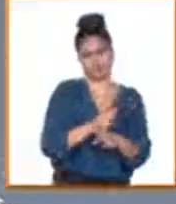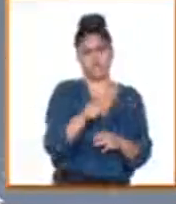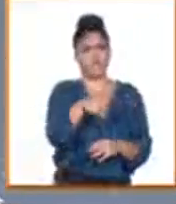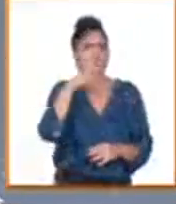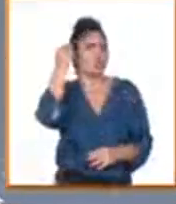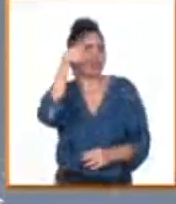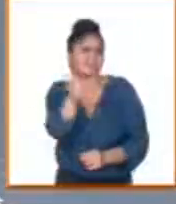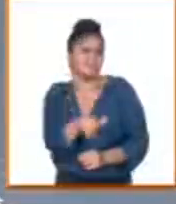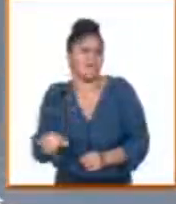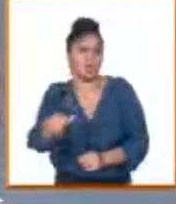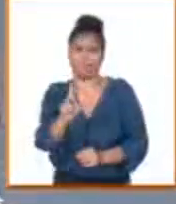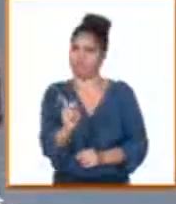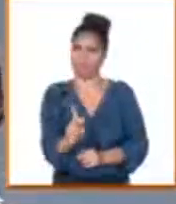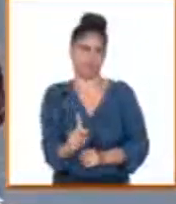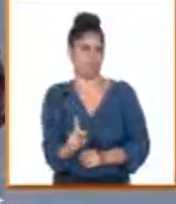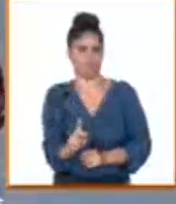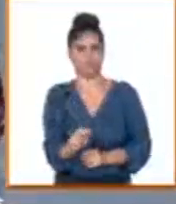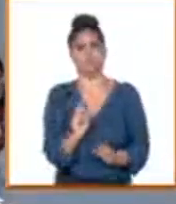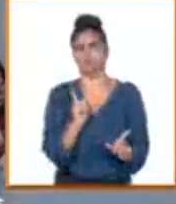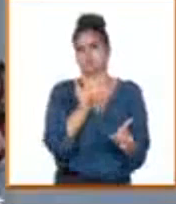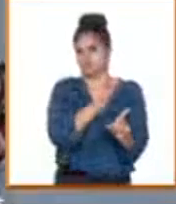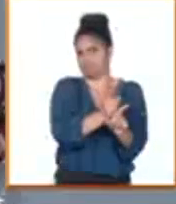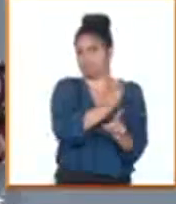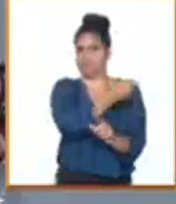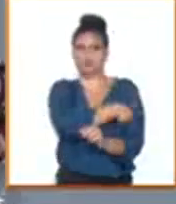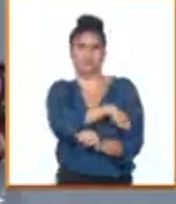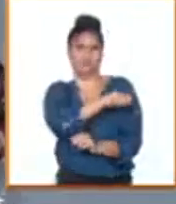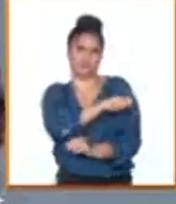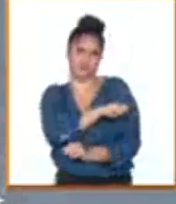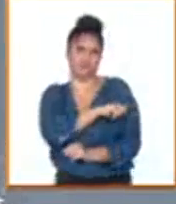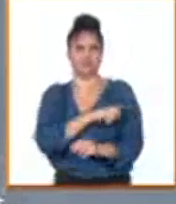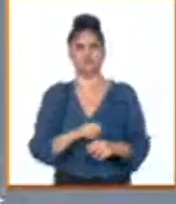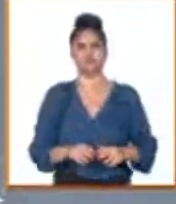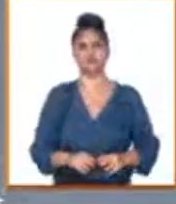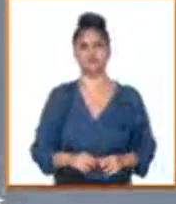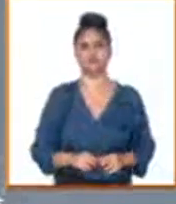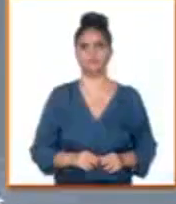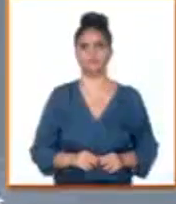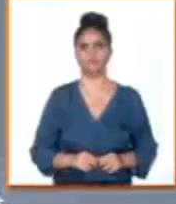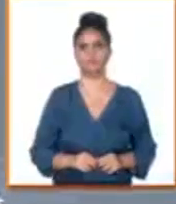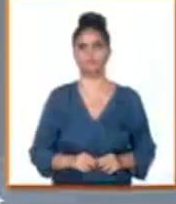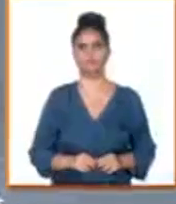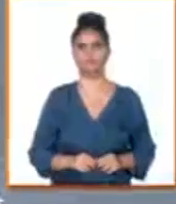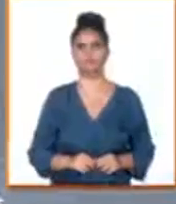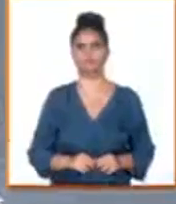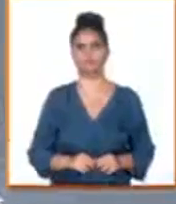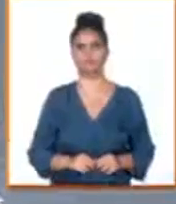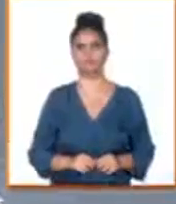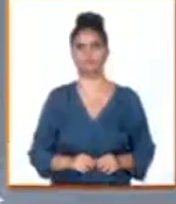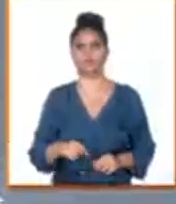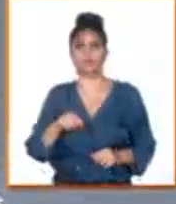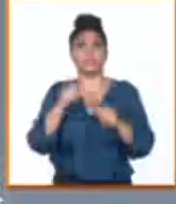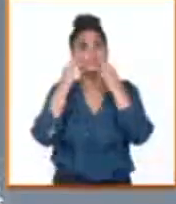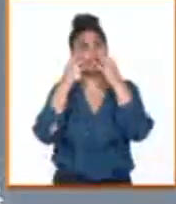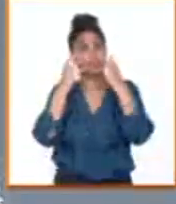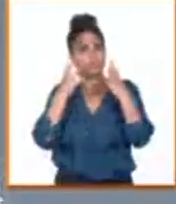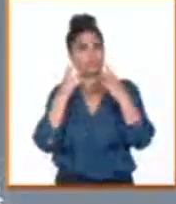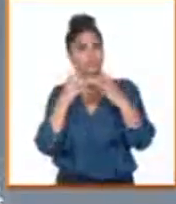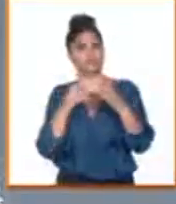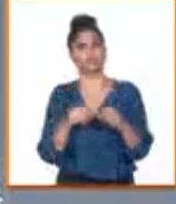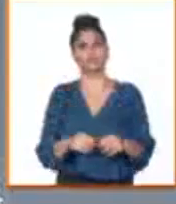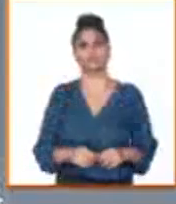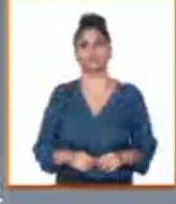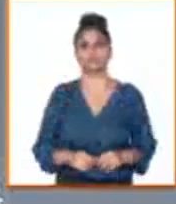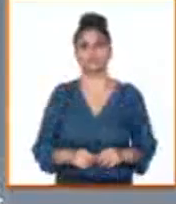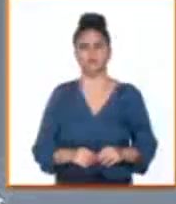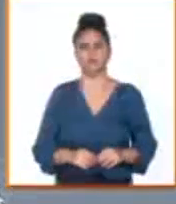y población en general, la academia participó. Entonces eso para nosotros es un reconocimiento importante. La academia participó no solamente